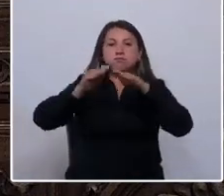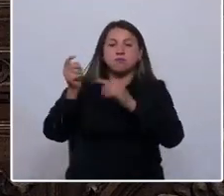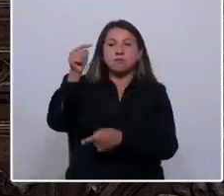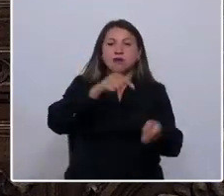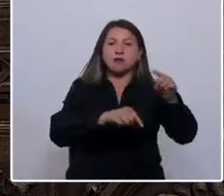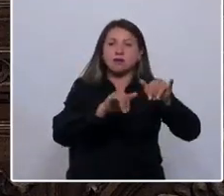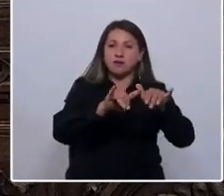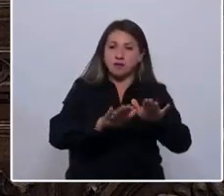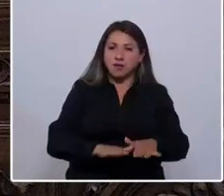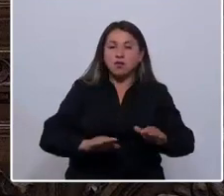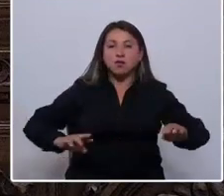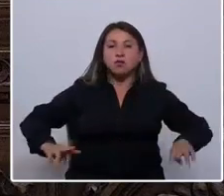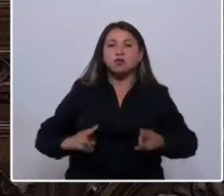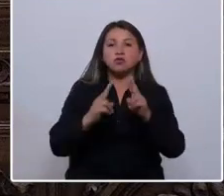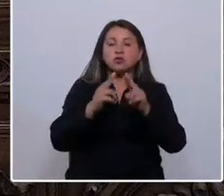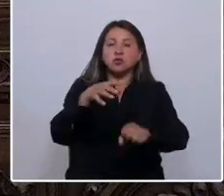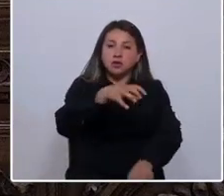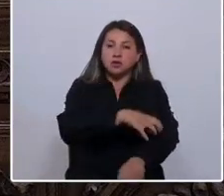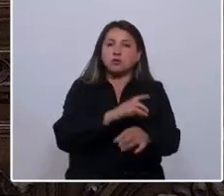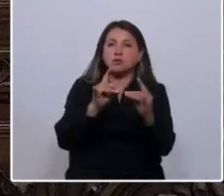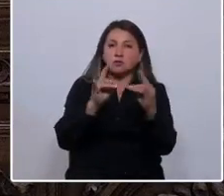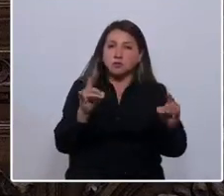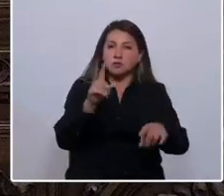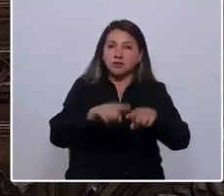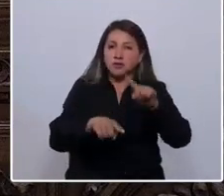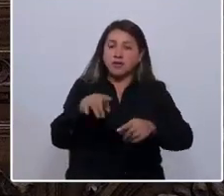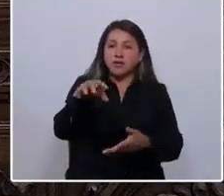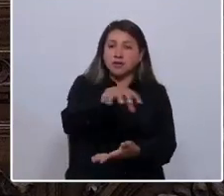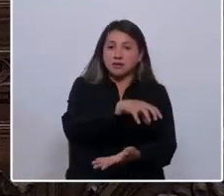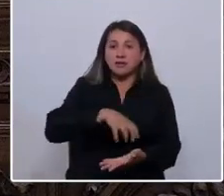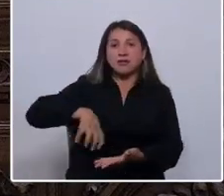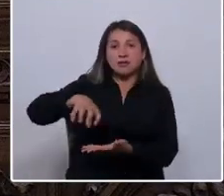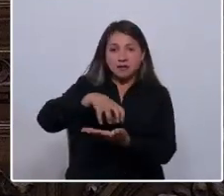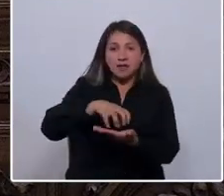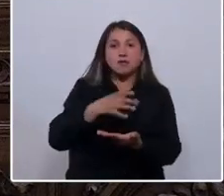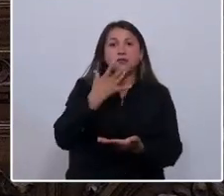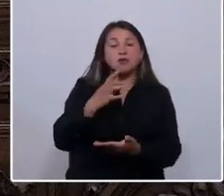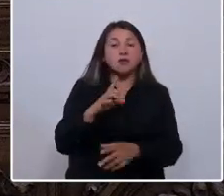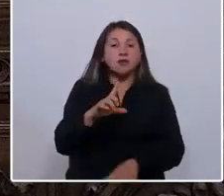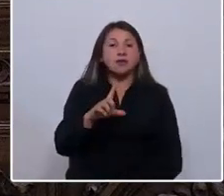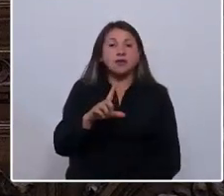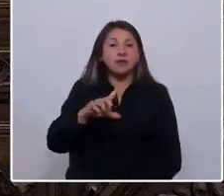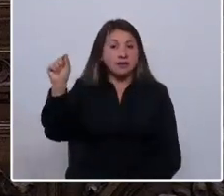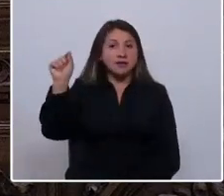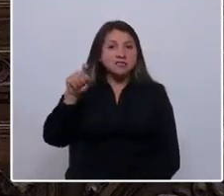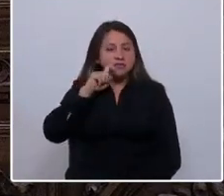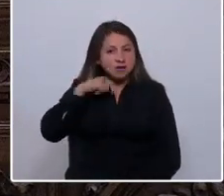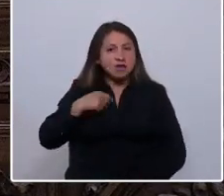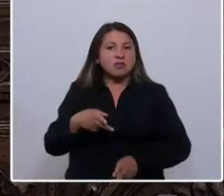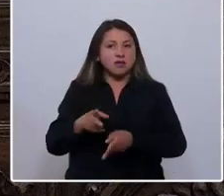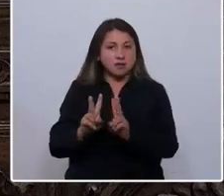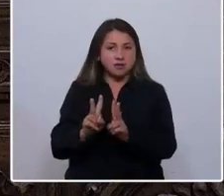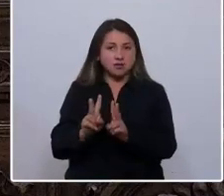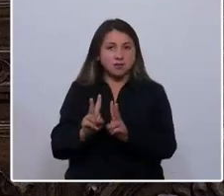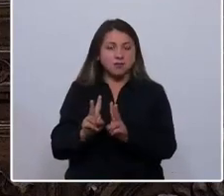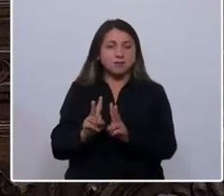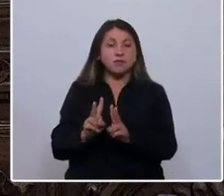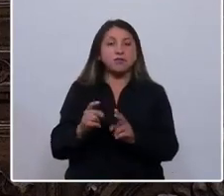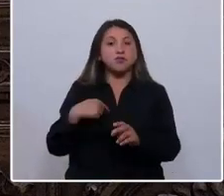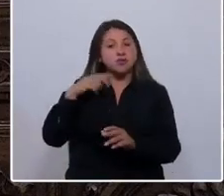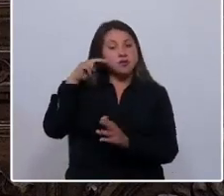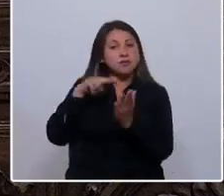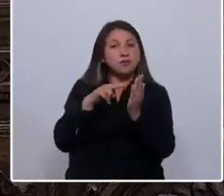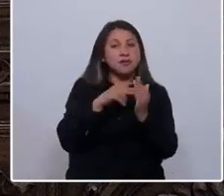quedados, construimos esta región y territorios, porque migrar es un derecho. Hoy traigo mis esperanzas y las de mi